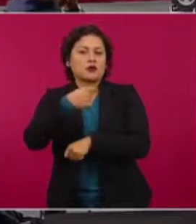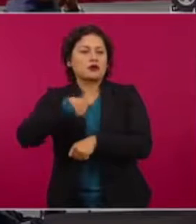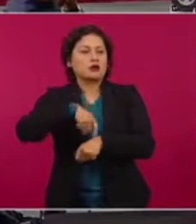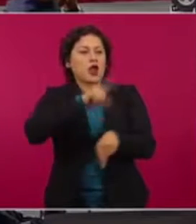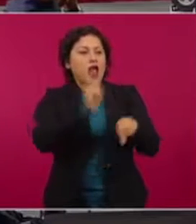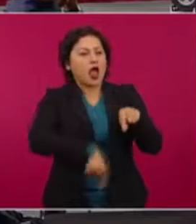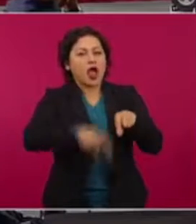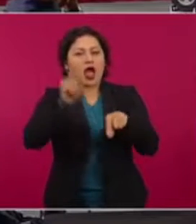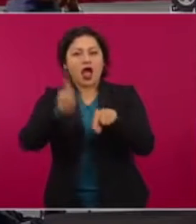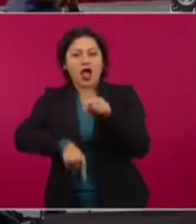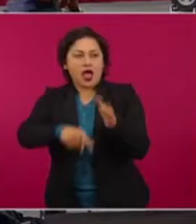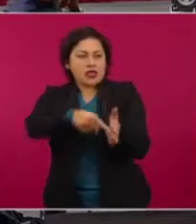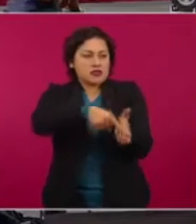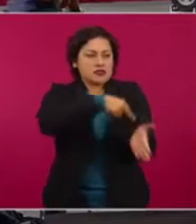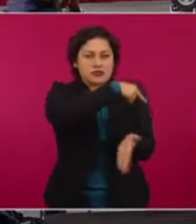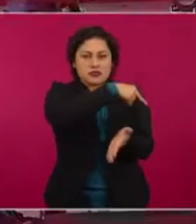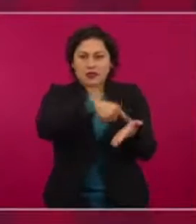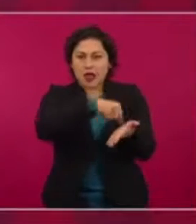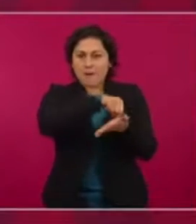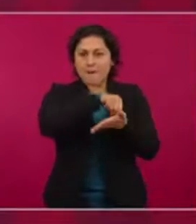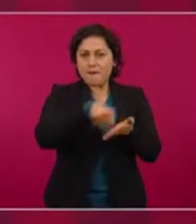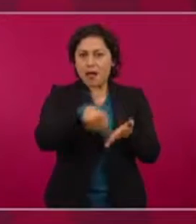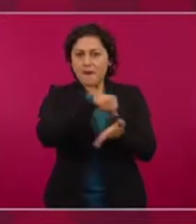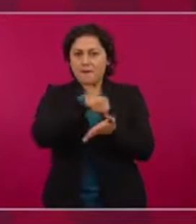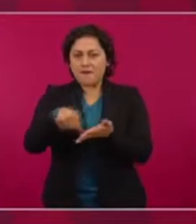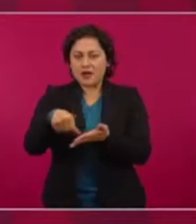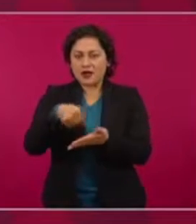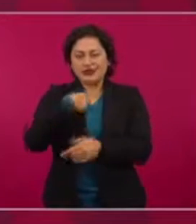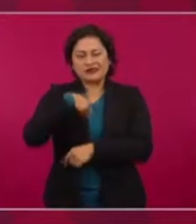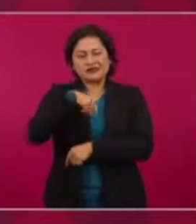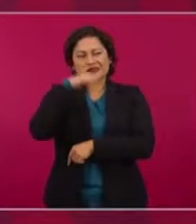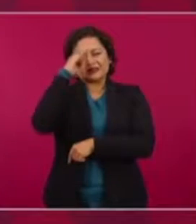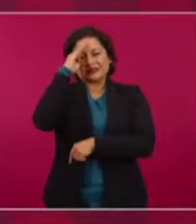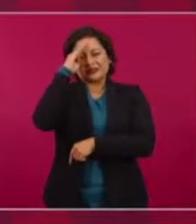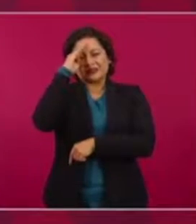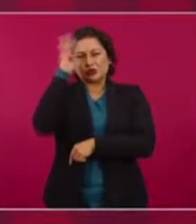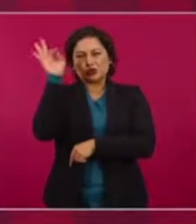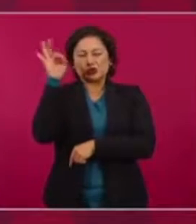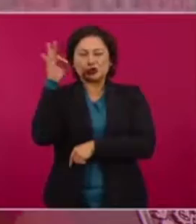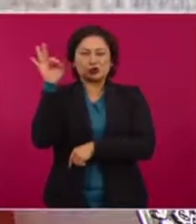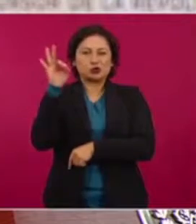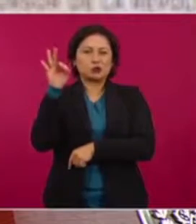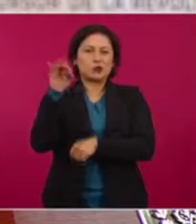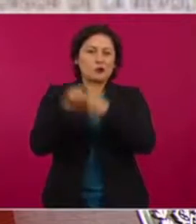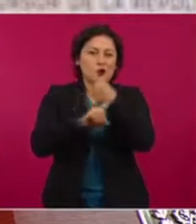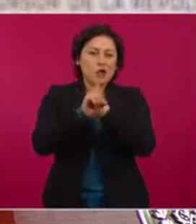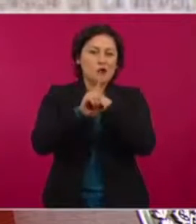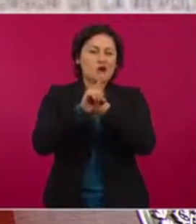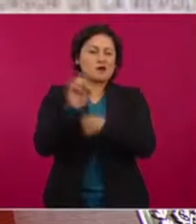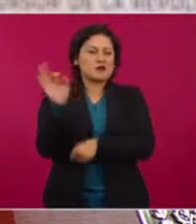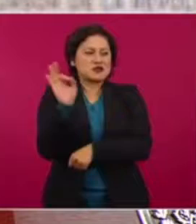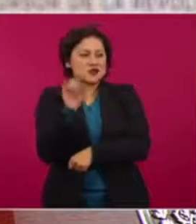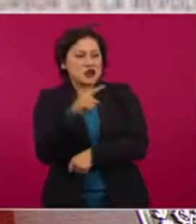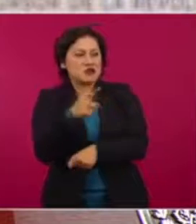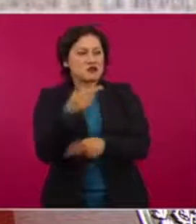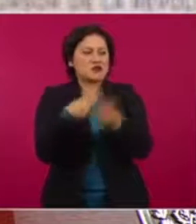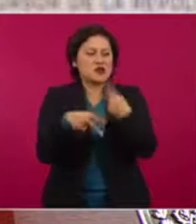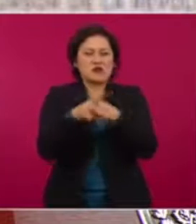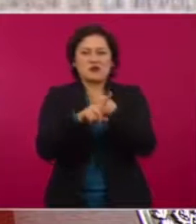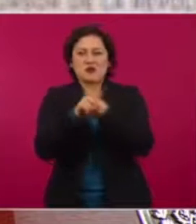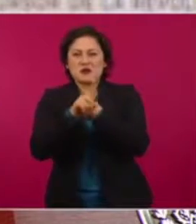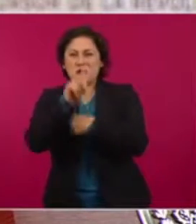lo hemos pensado, nos iban a significar más problemas